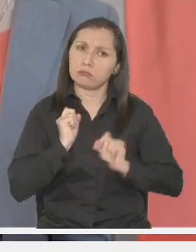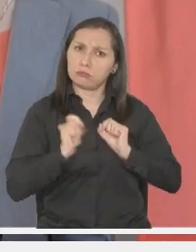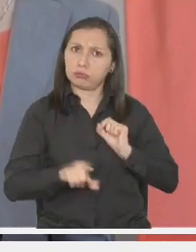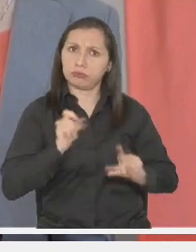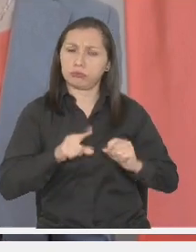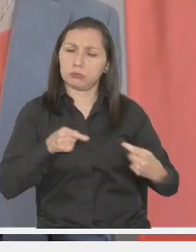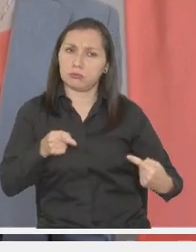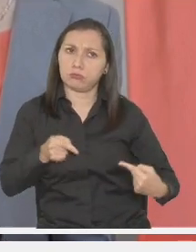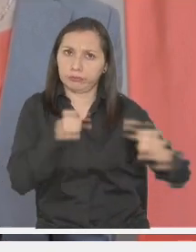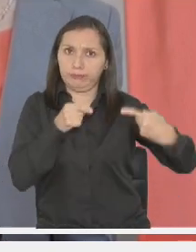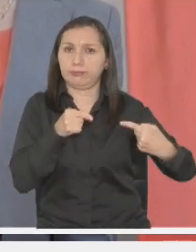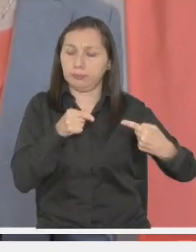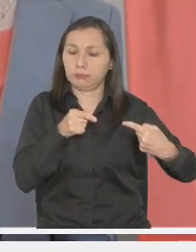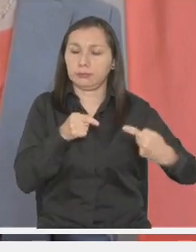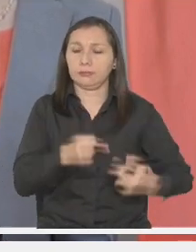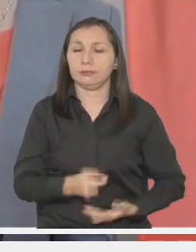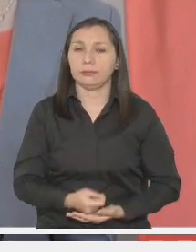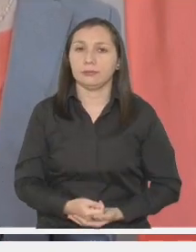defender.